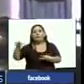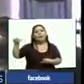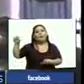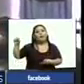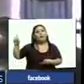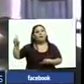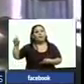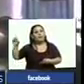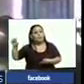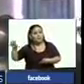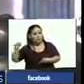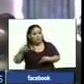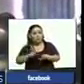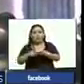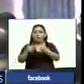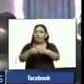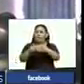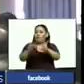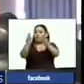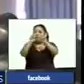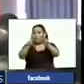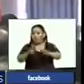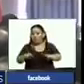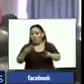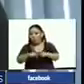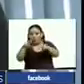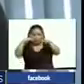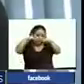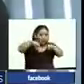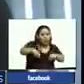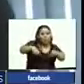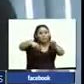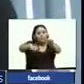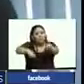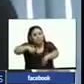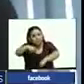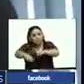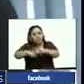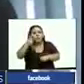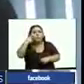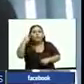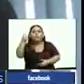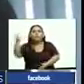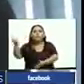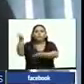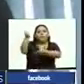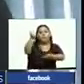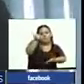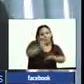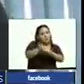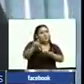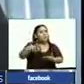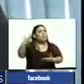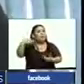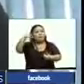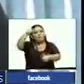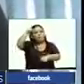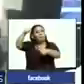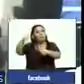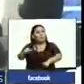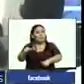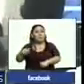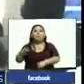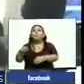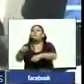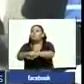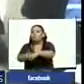ADFA, y las federaciones de kickboxing, paracaidismo y motociclismo. Fondos provenientes del fideicomiso que fue aprobado por la Asamblea